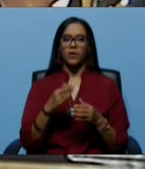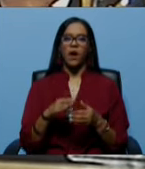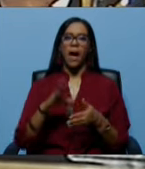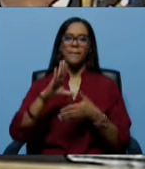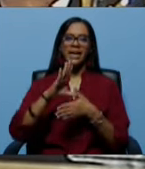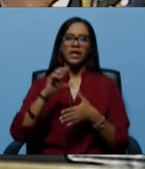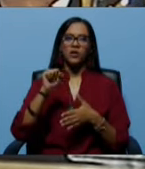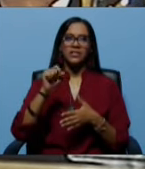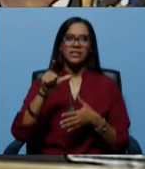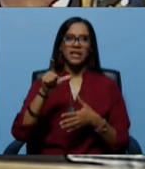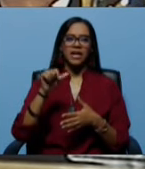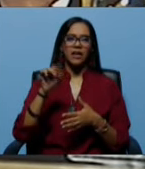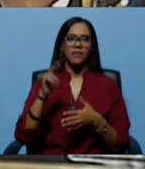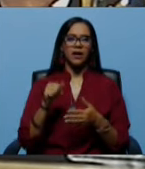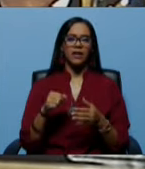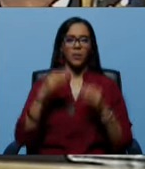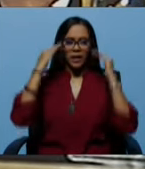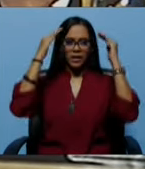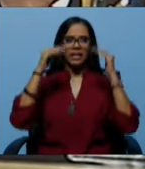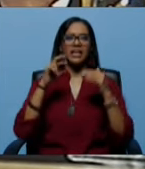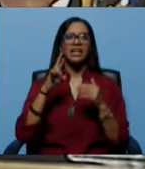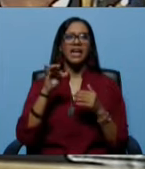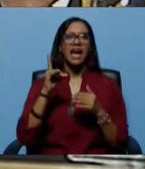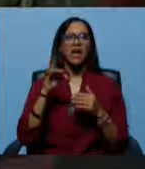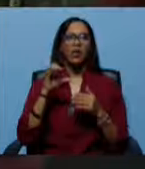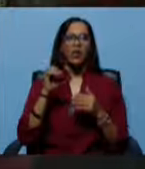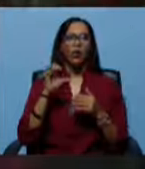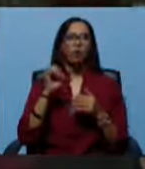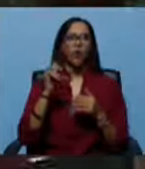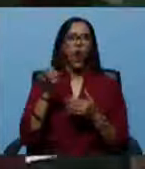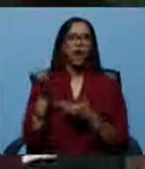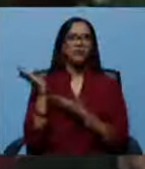el comandante Ricardo Ochoa.